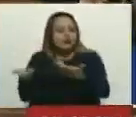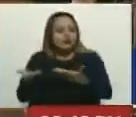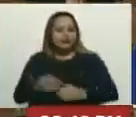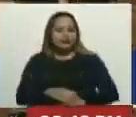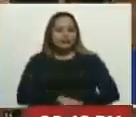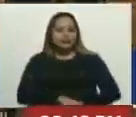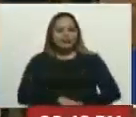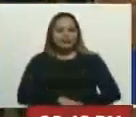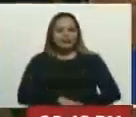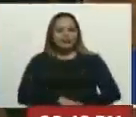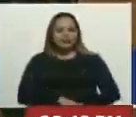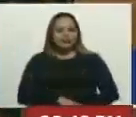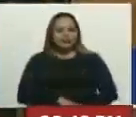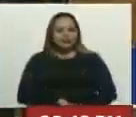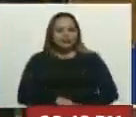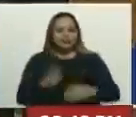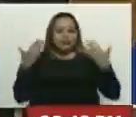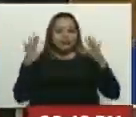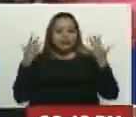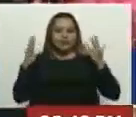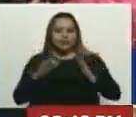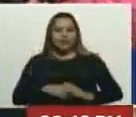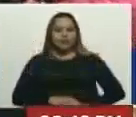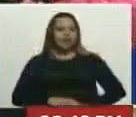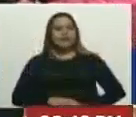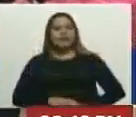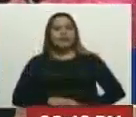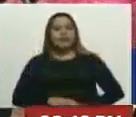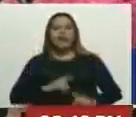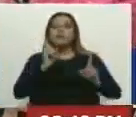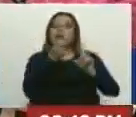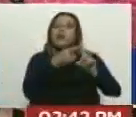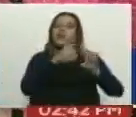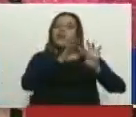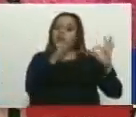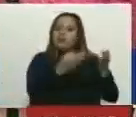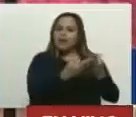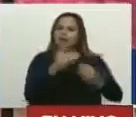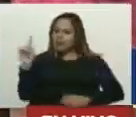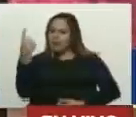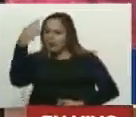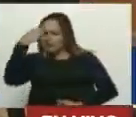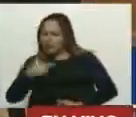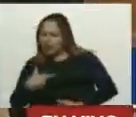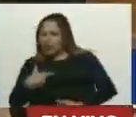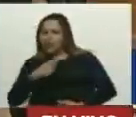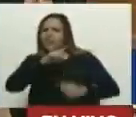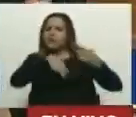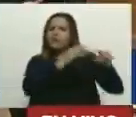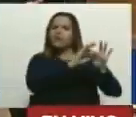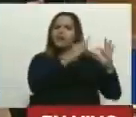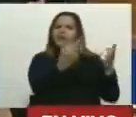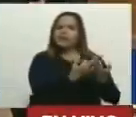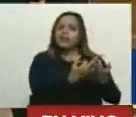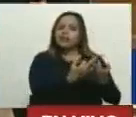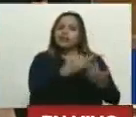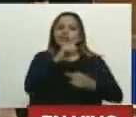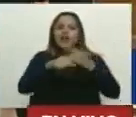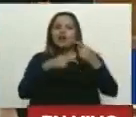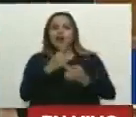autista? La formación, primero la familia, bueno, primero la persona, después la familia, luego la